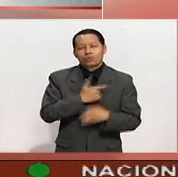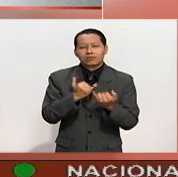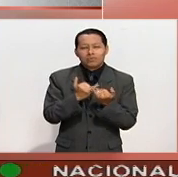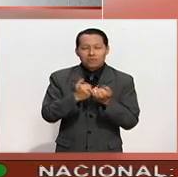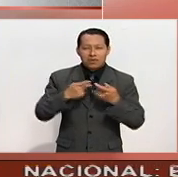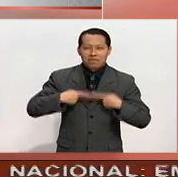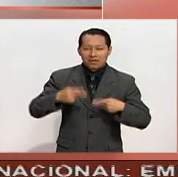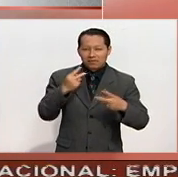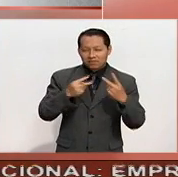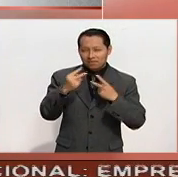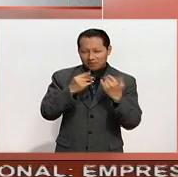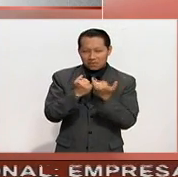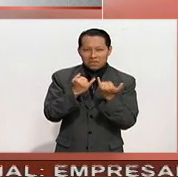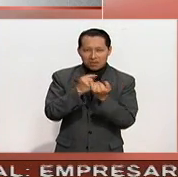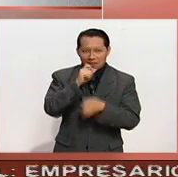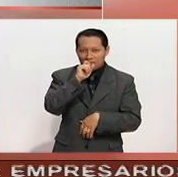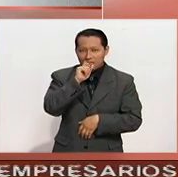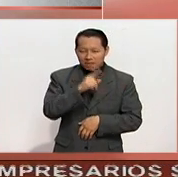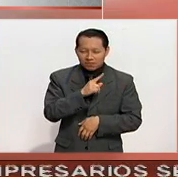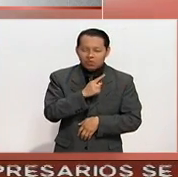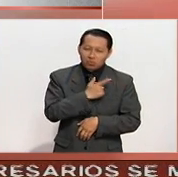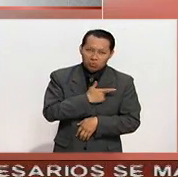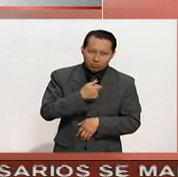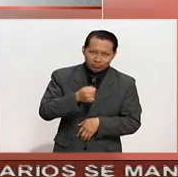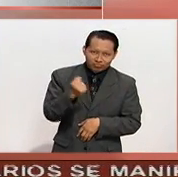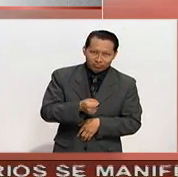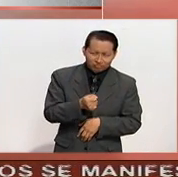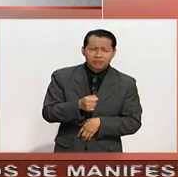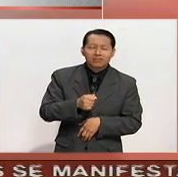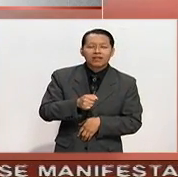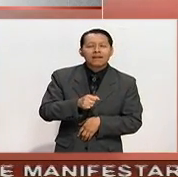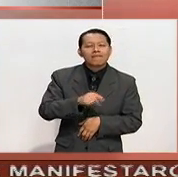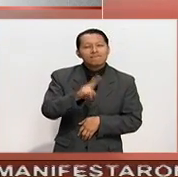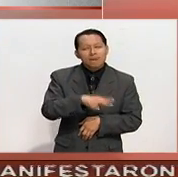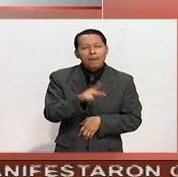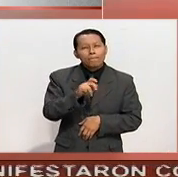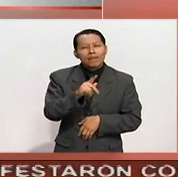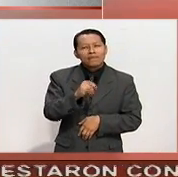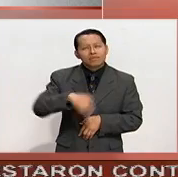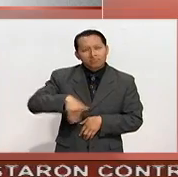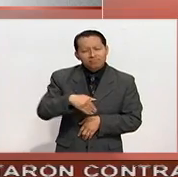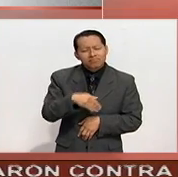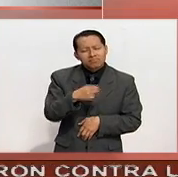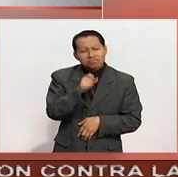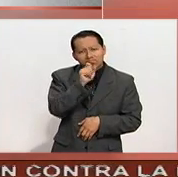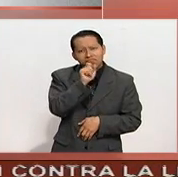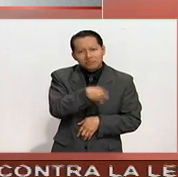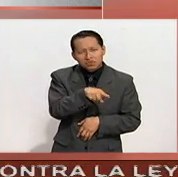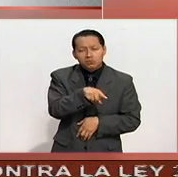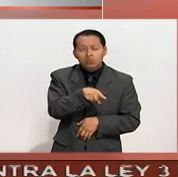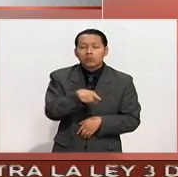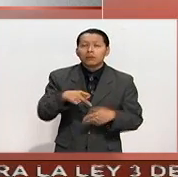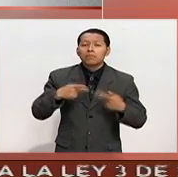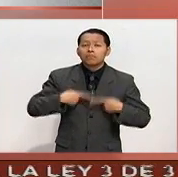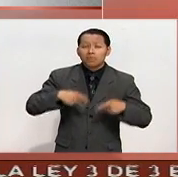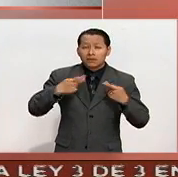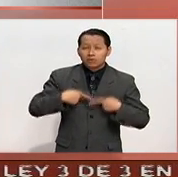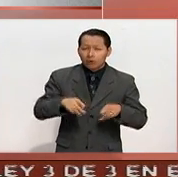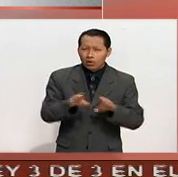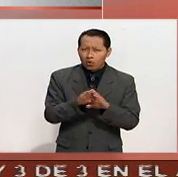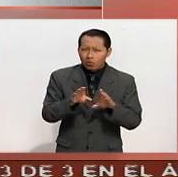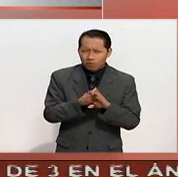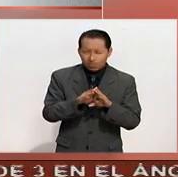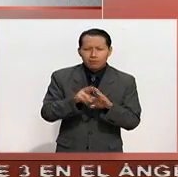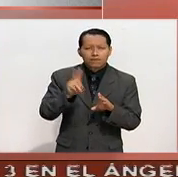auditorio. En efecto, como bien lo decías, Pati, en México existen personas que tienen